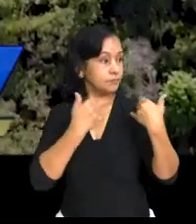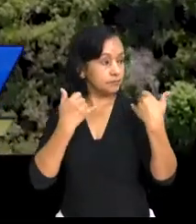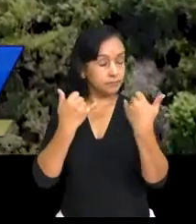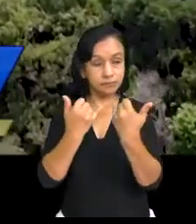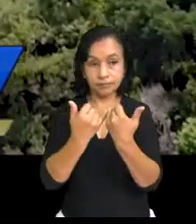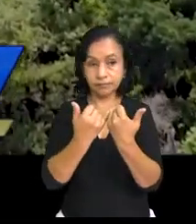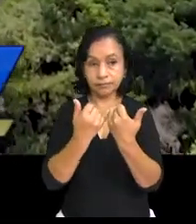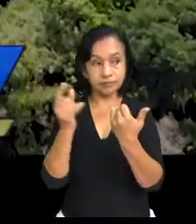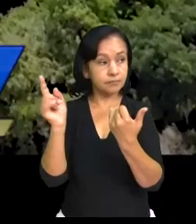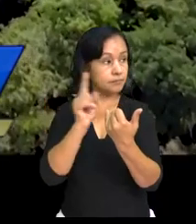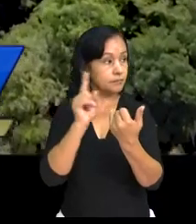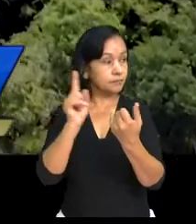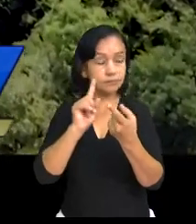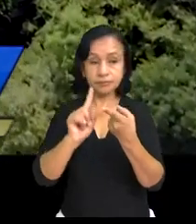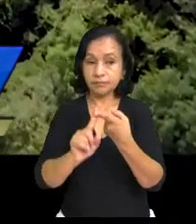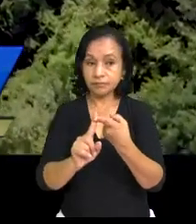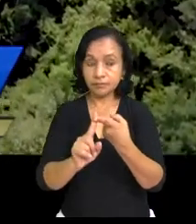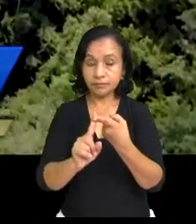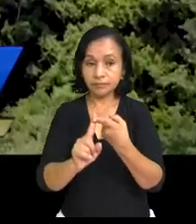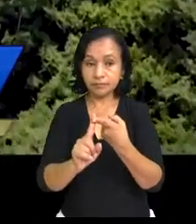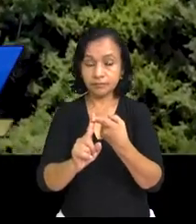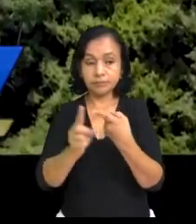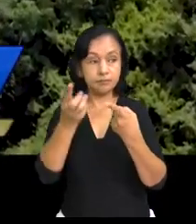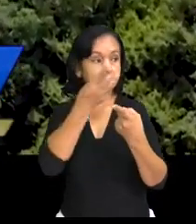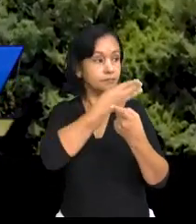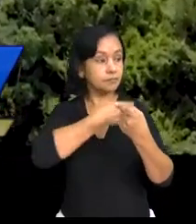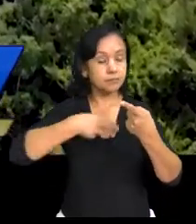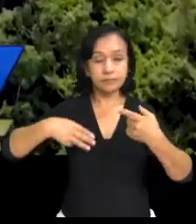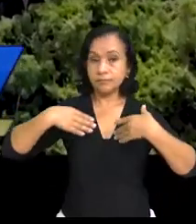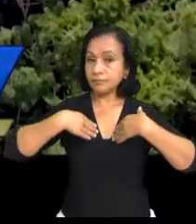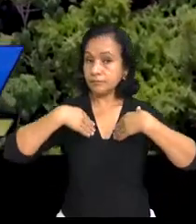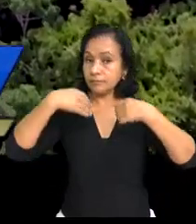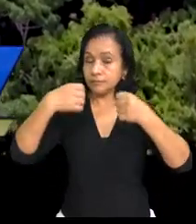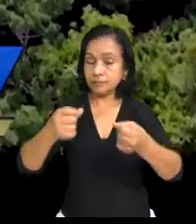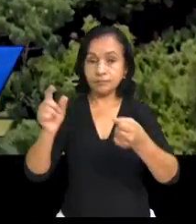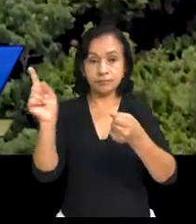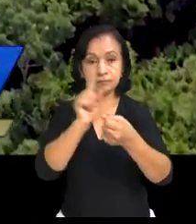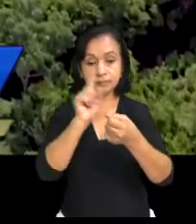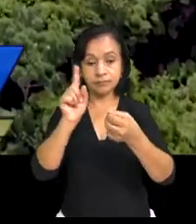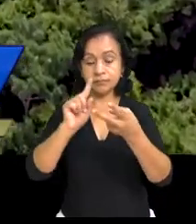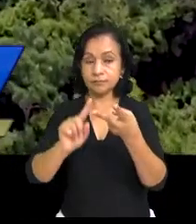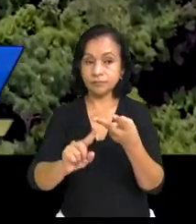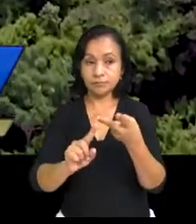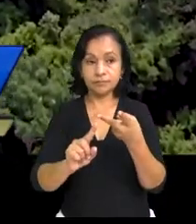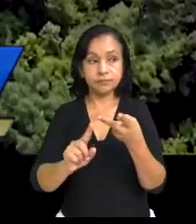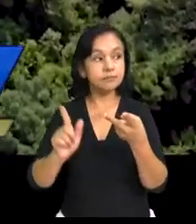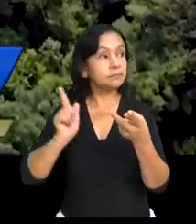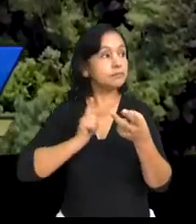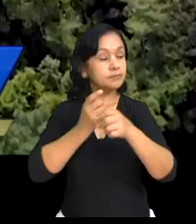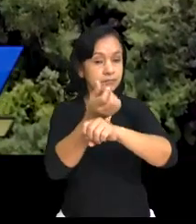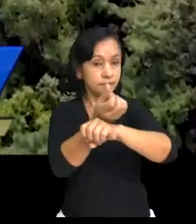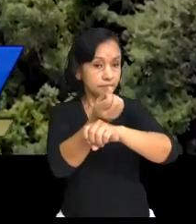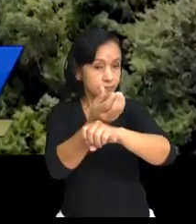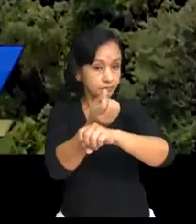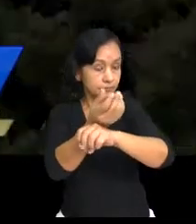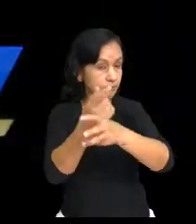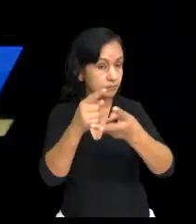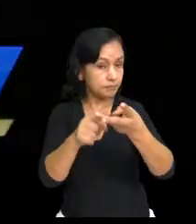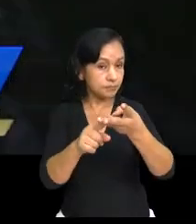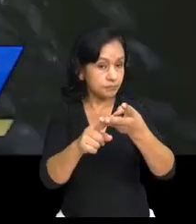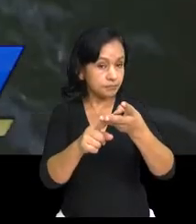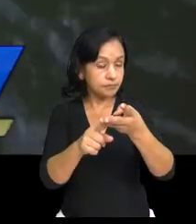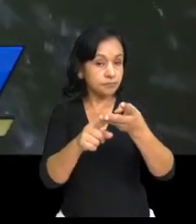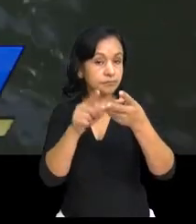todo, no se trata de que tenemos un Ministerio de Salud que sabe de salud, que tenemos una alcaldía que entiende de